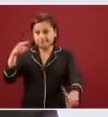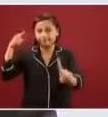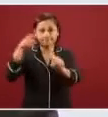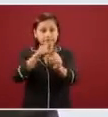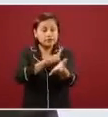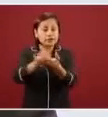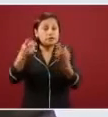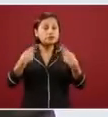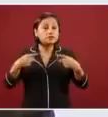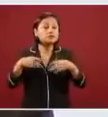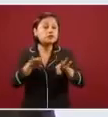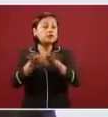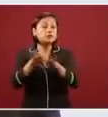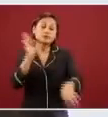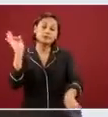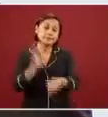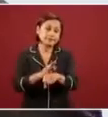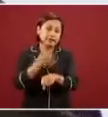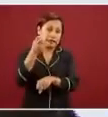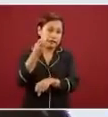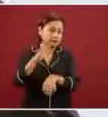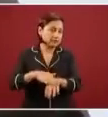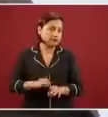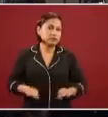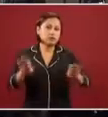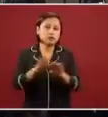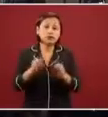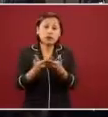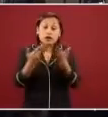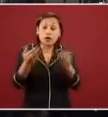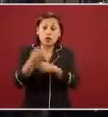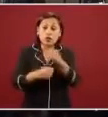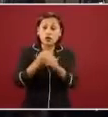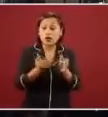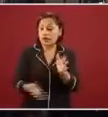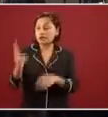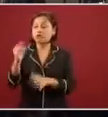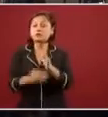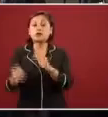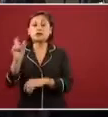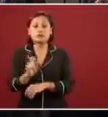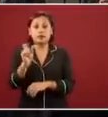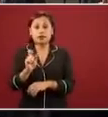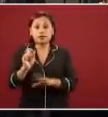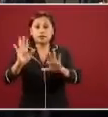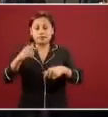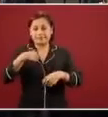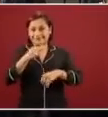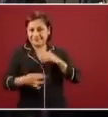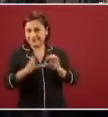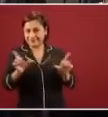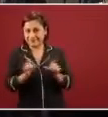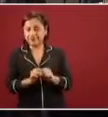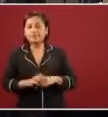de los trabajadores. Para este 2020, y esta es la última por mi parte, vamos a